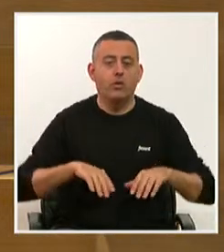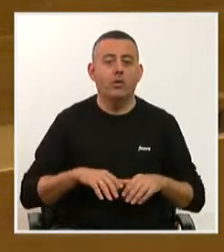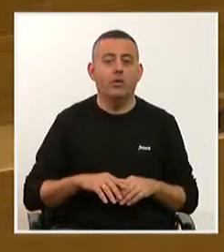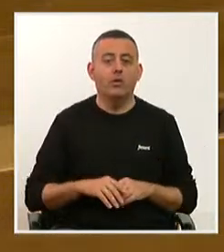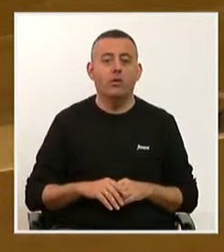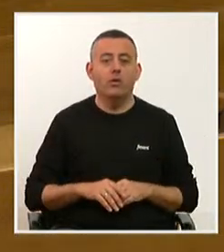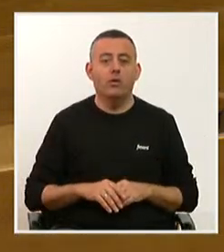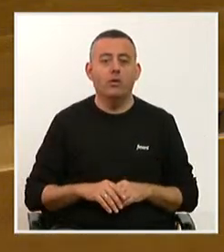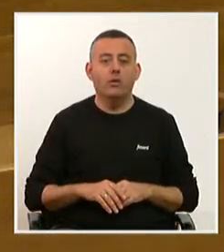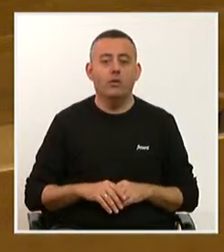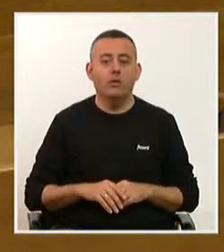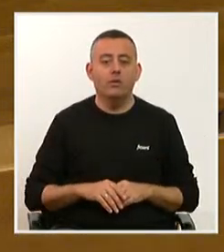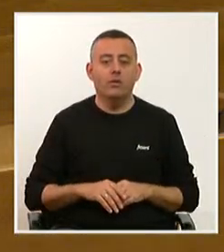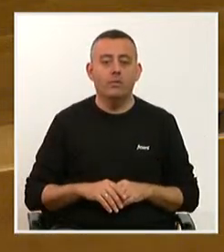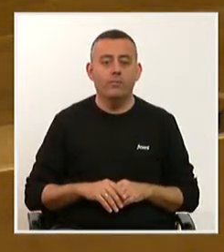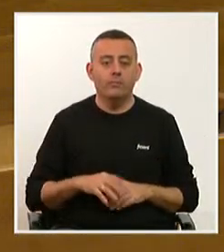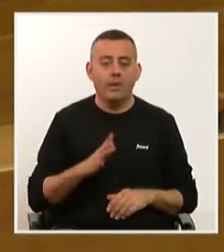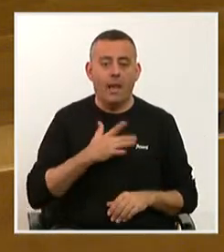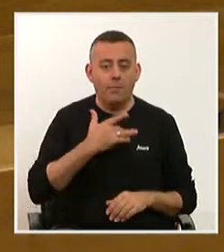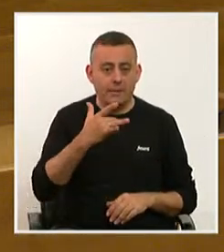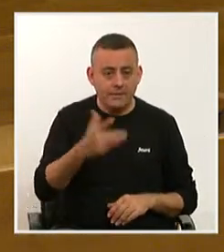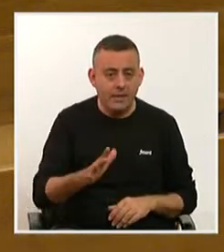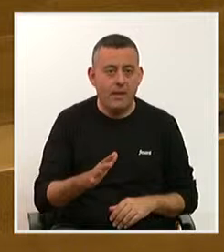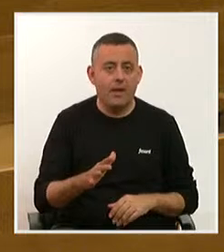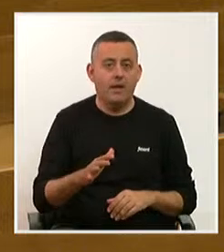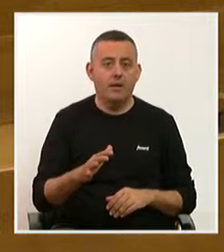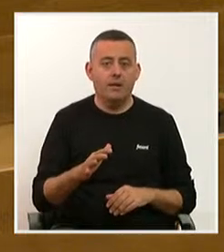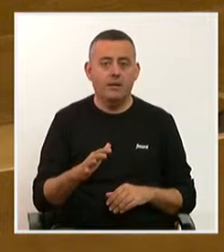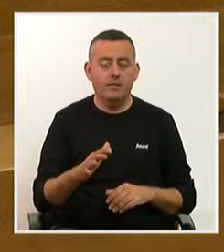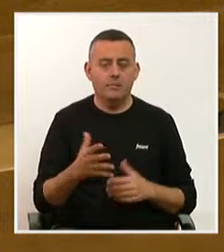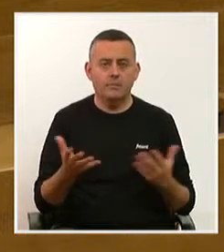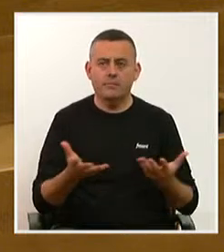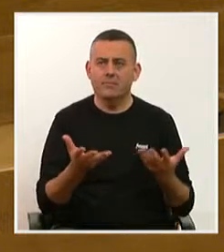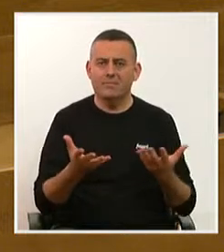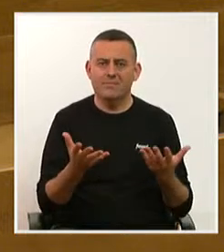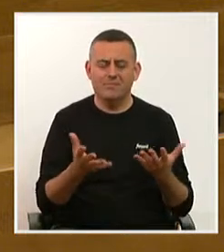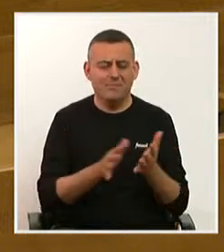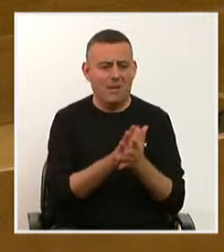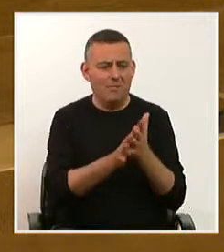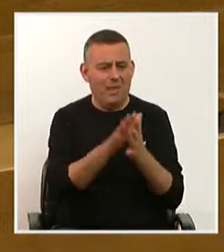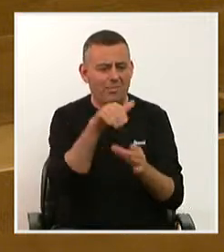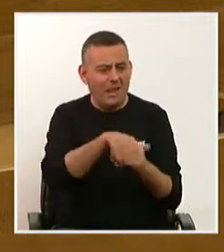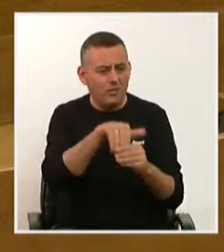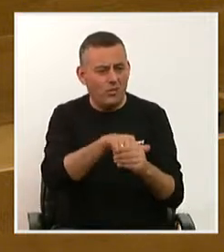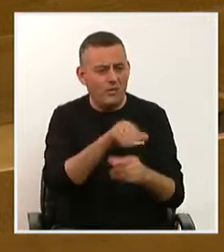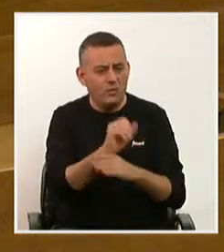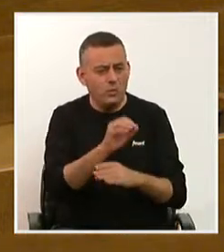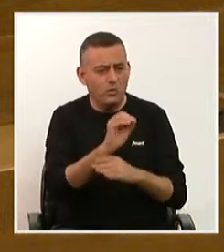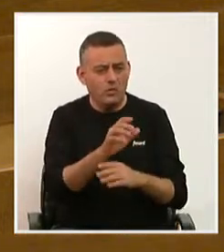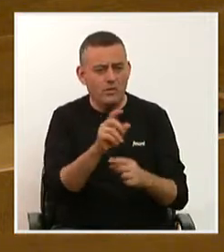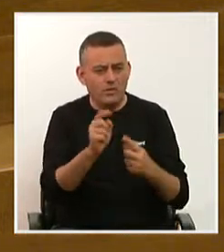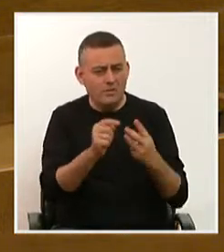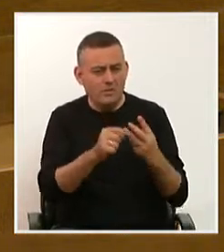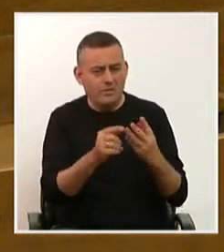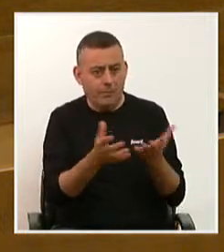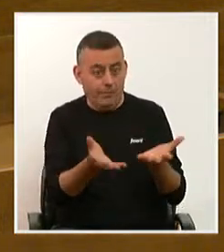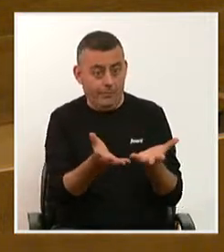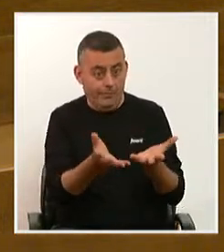catal am de fav No aquí